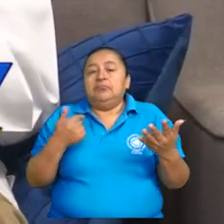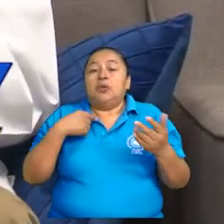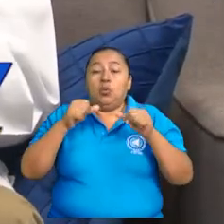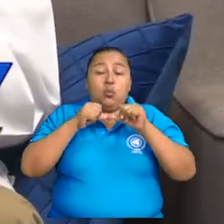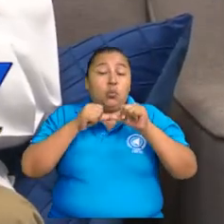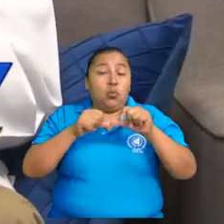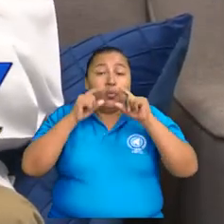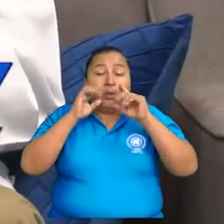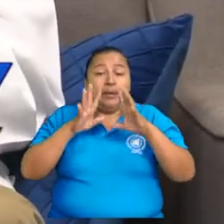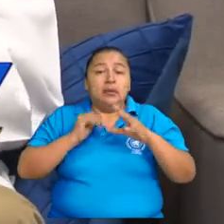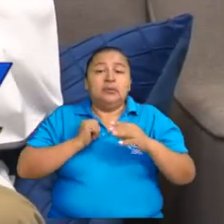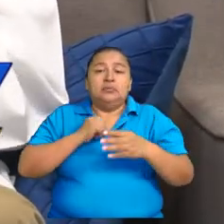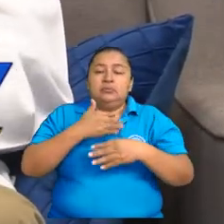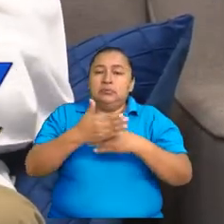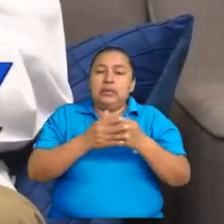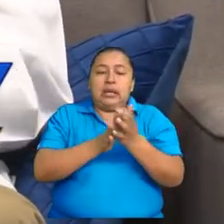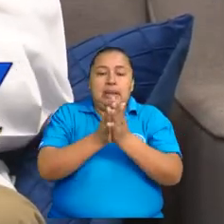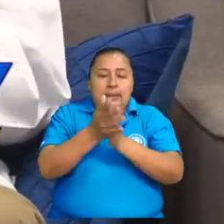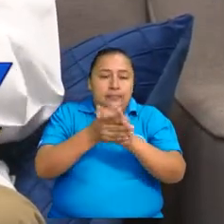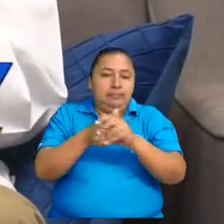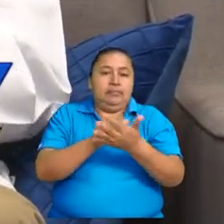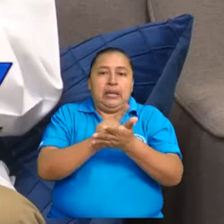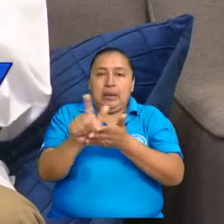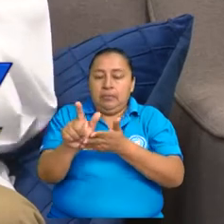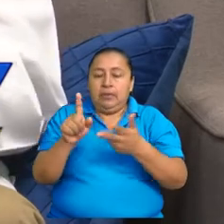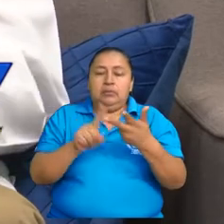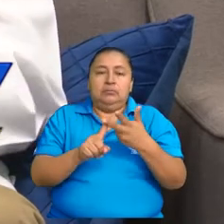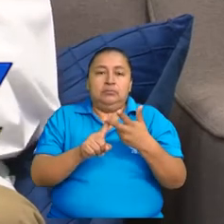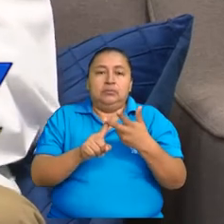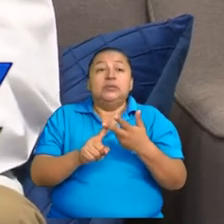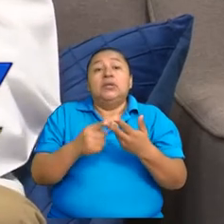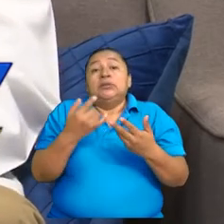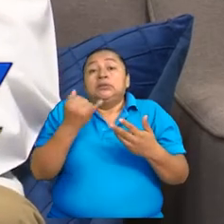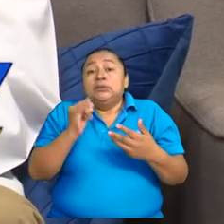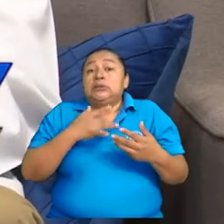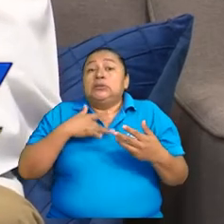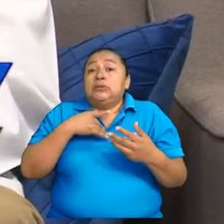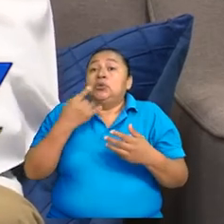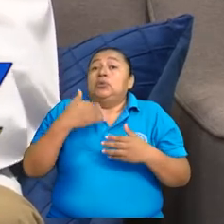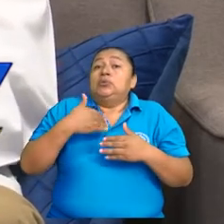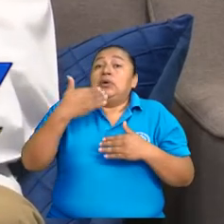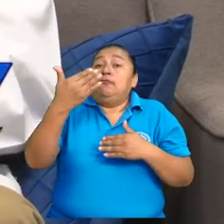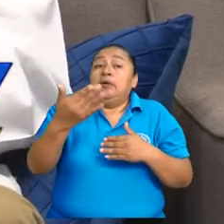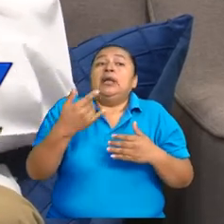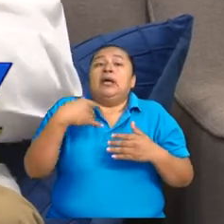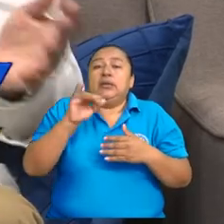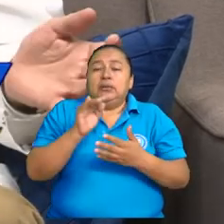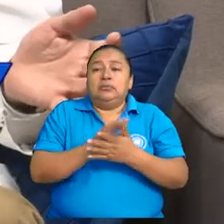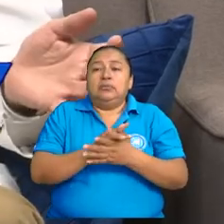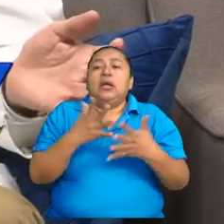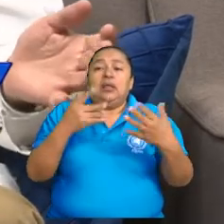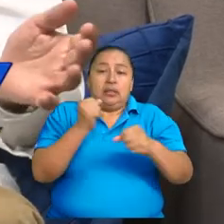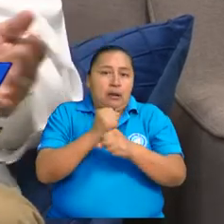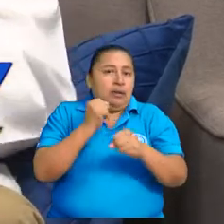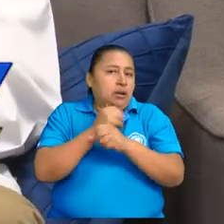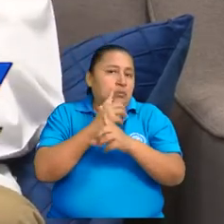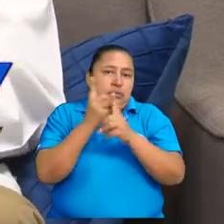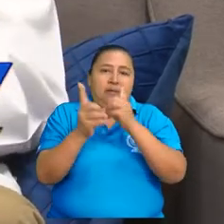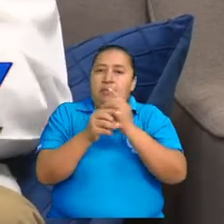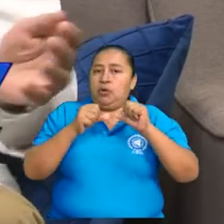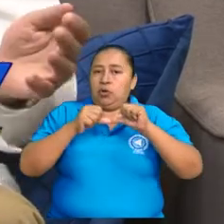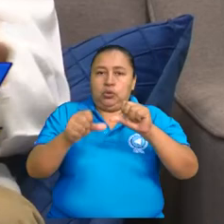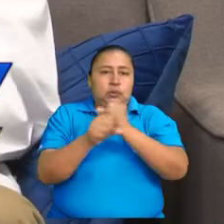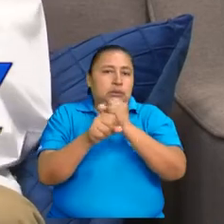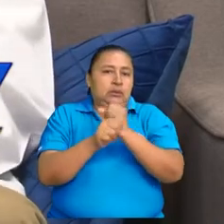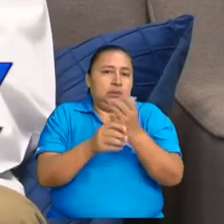mantener nuestras viviendas limpias, salir solo cuando sea necesario. El trabajo, tenemos que seguir trabajando, no